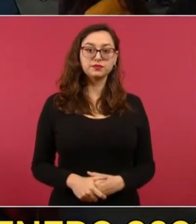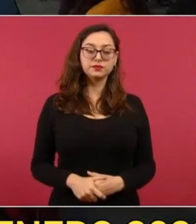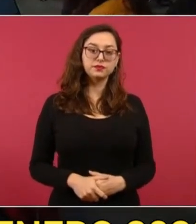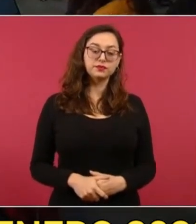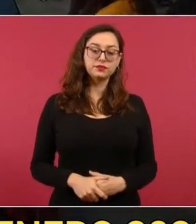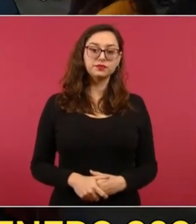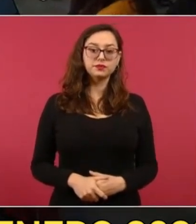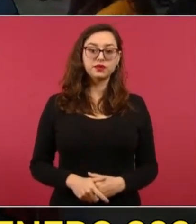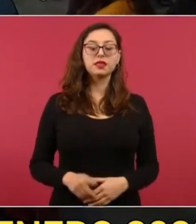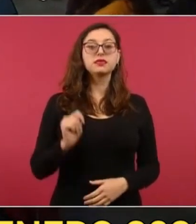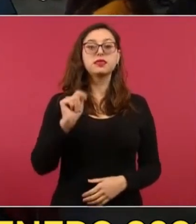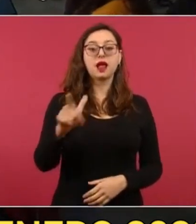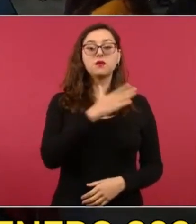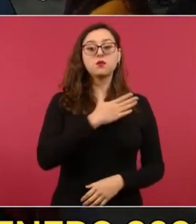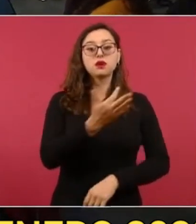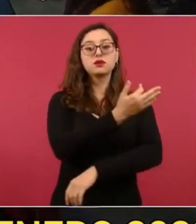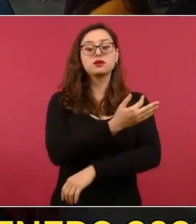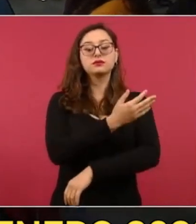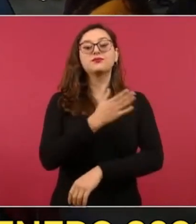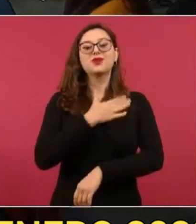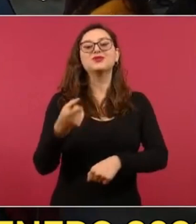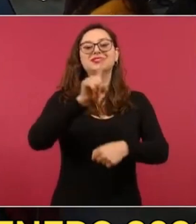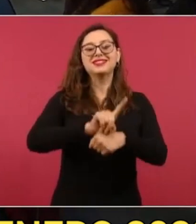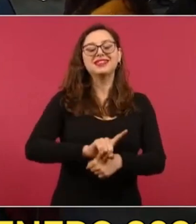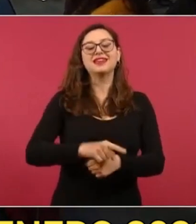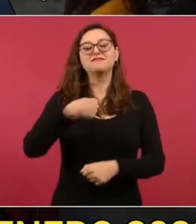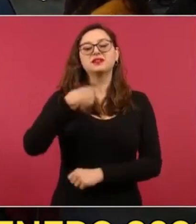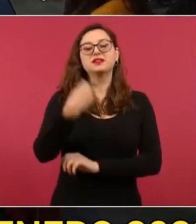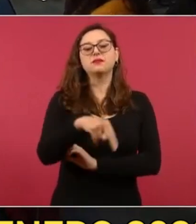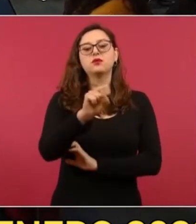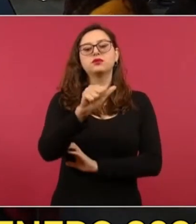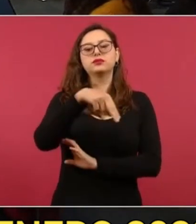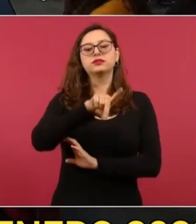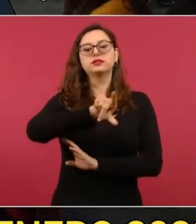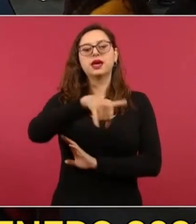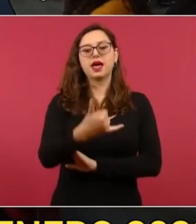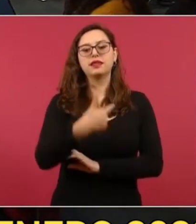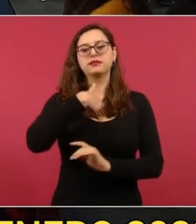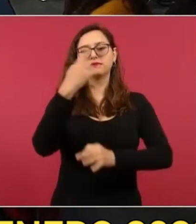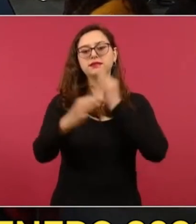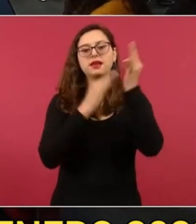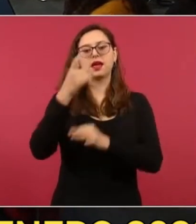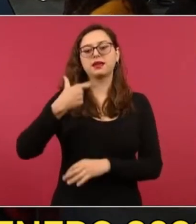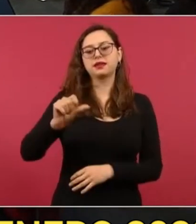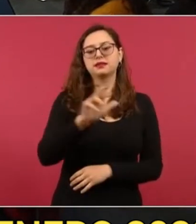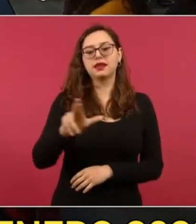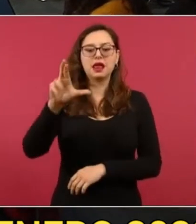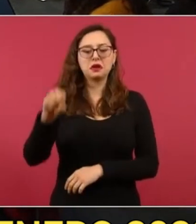¿Qué tal? Muy buenos días, señor presidente. Sandy González, periodista de Quintana Roo, en Canal 5 TV y los periodistas del